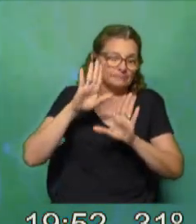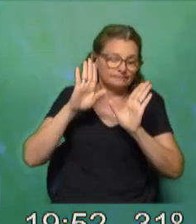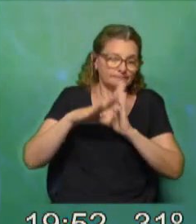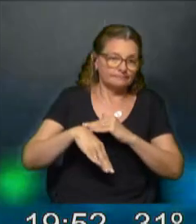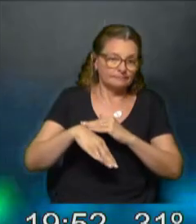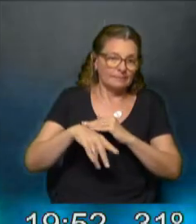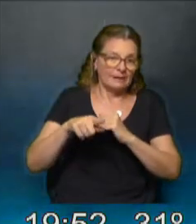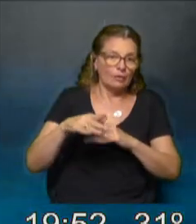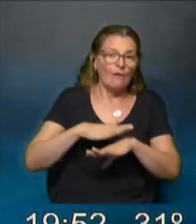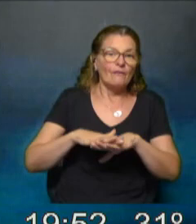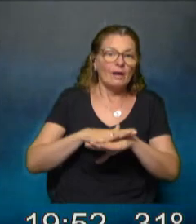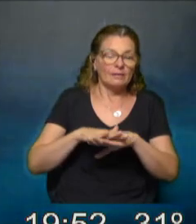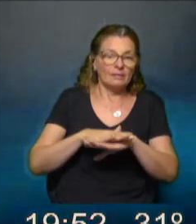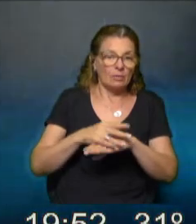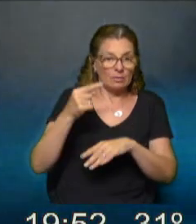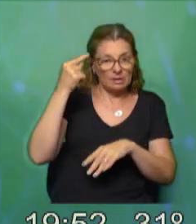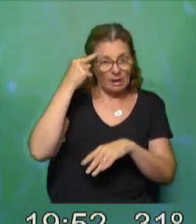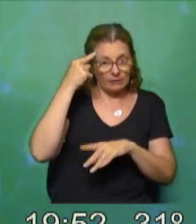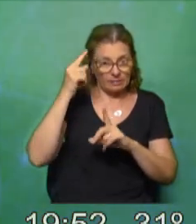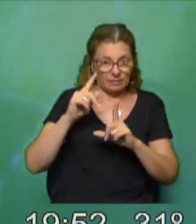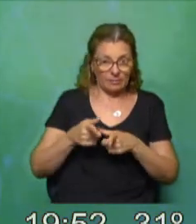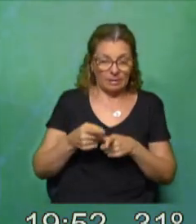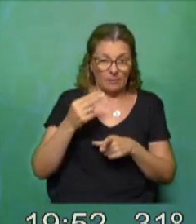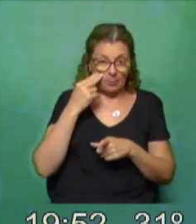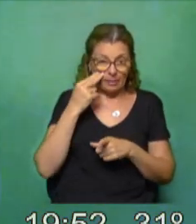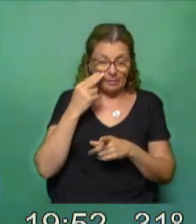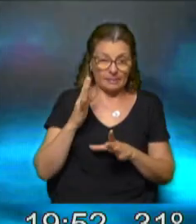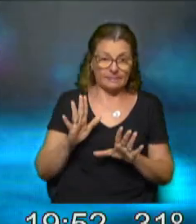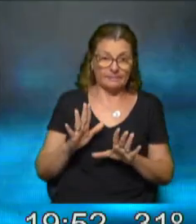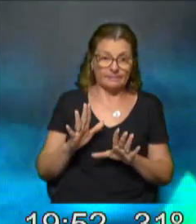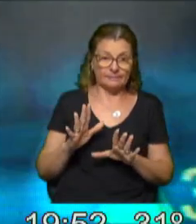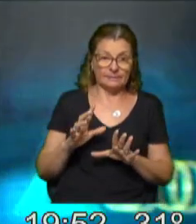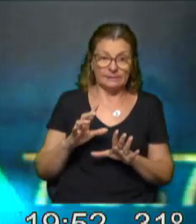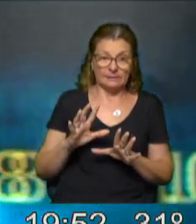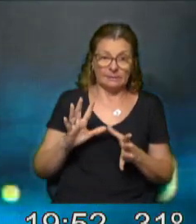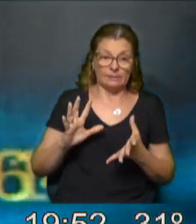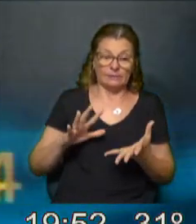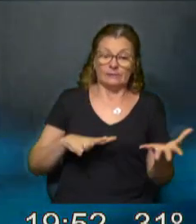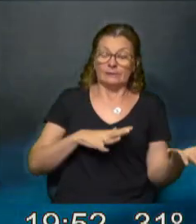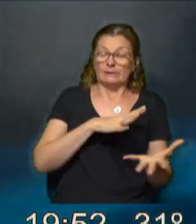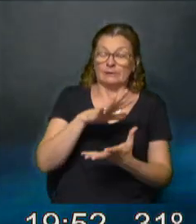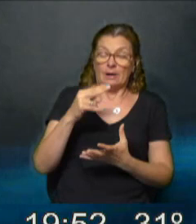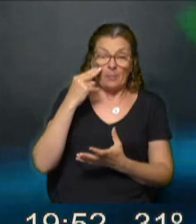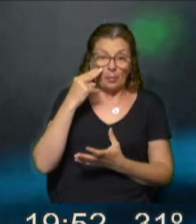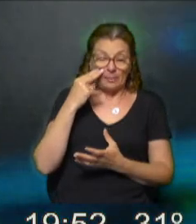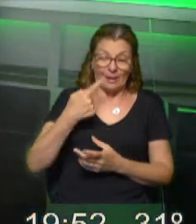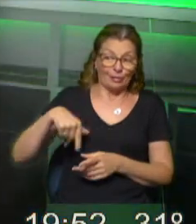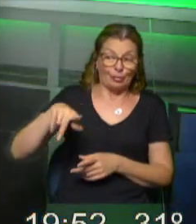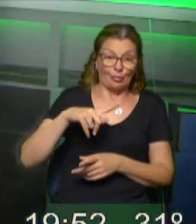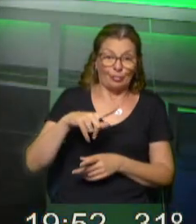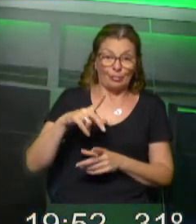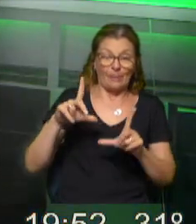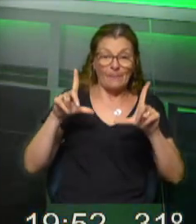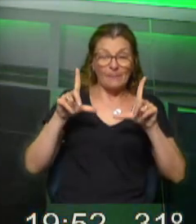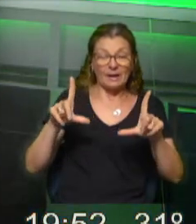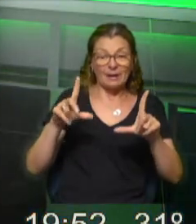consumo básico totalmente incluso la cabeza es una desesperación una histeria colectiva que es es tremendo Sí y vamos a una plaquita más